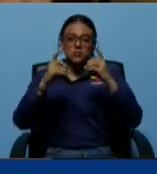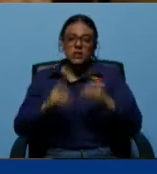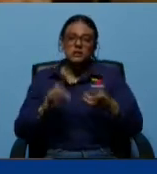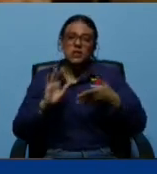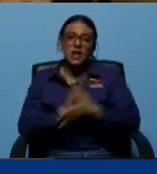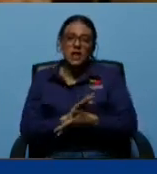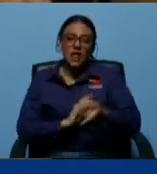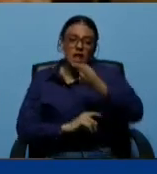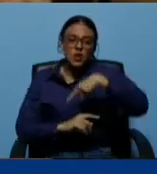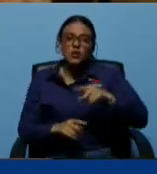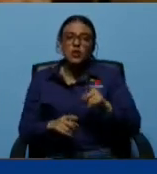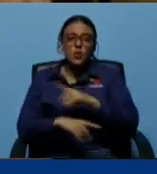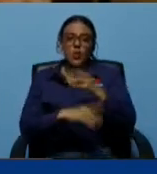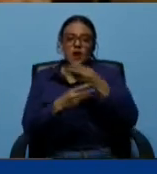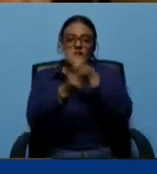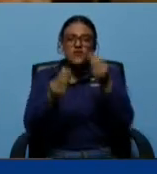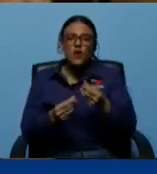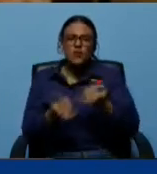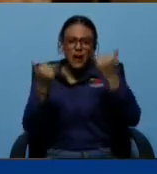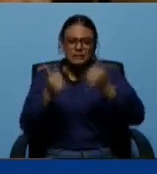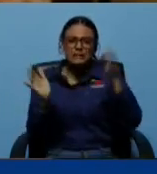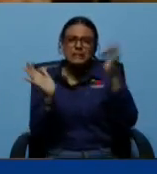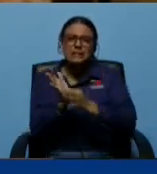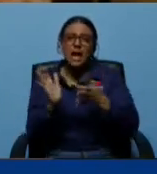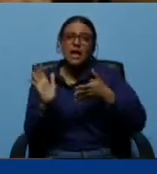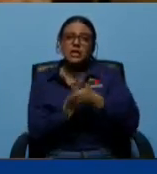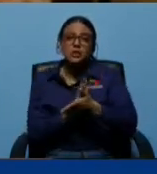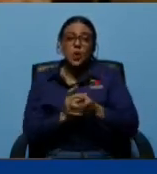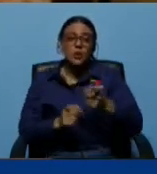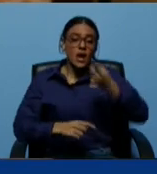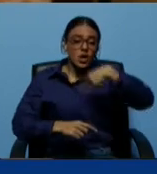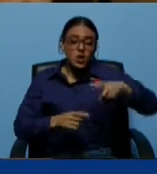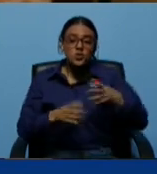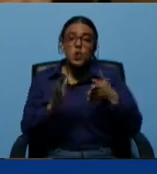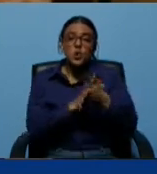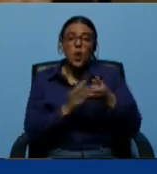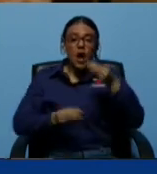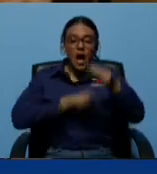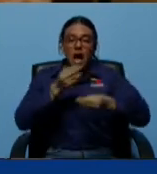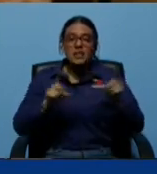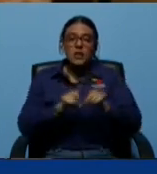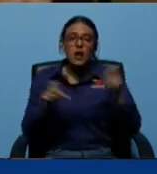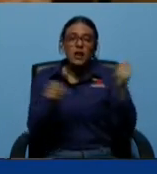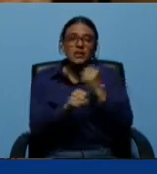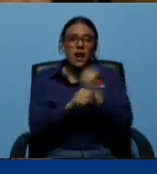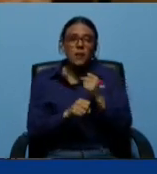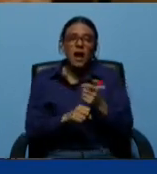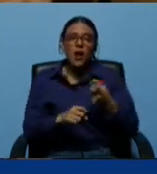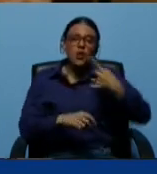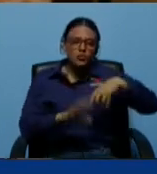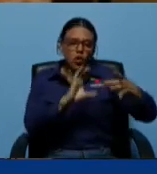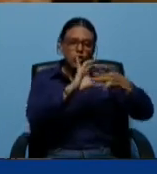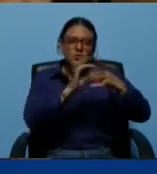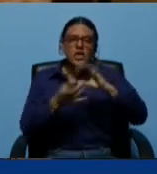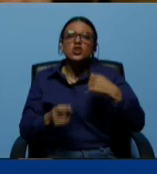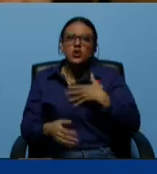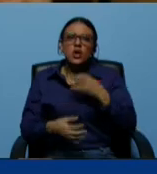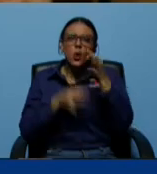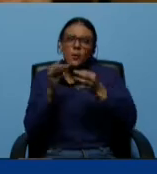de forma inmediata la actuación coordinada y conjunta, y quiero así expresarlo,